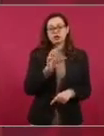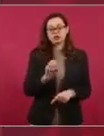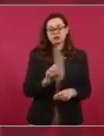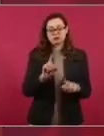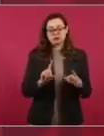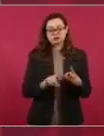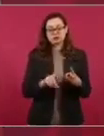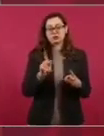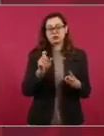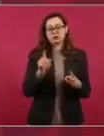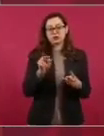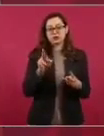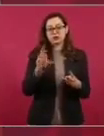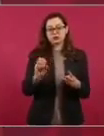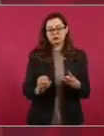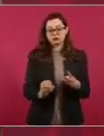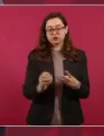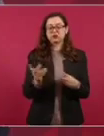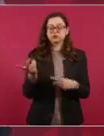Petro,